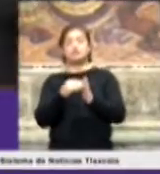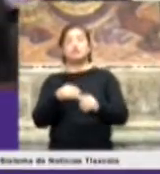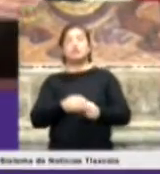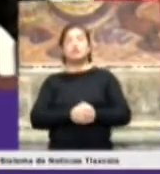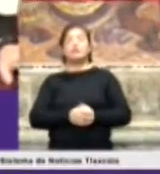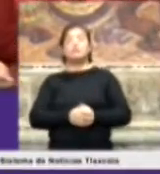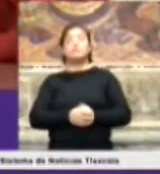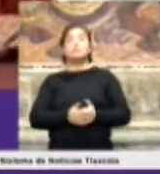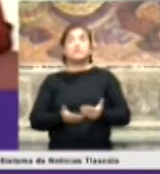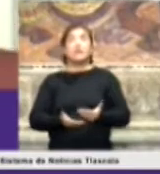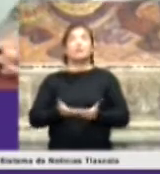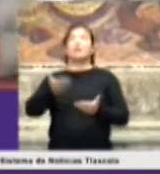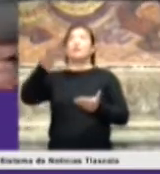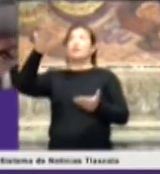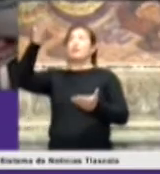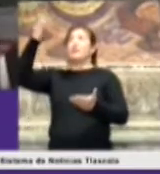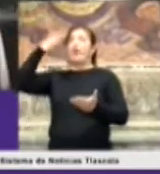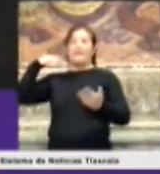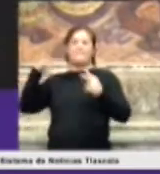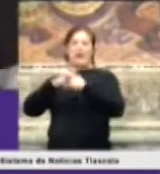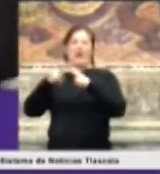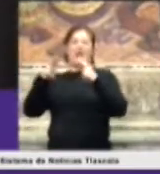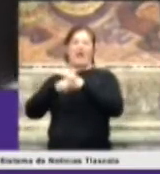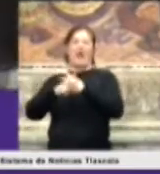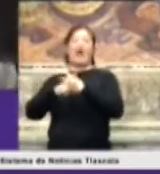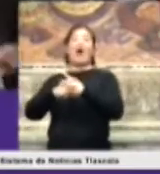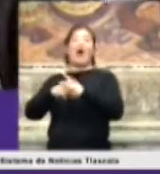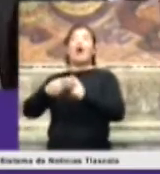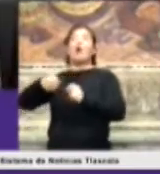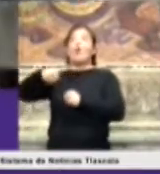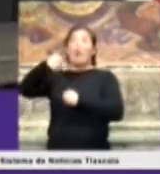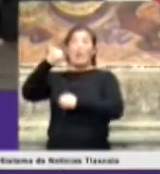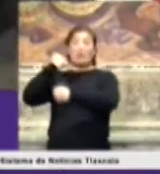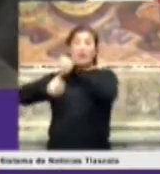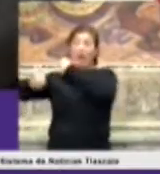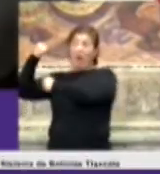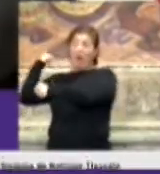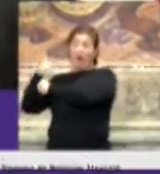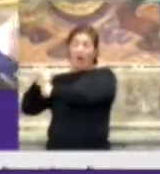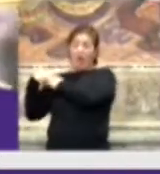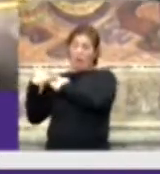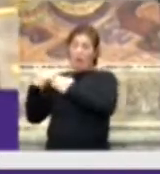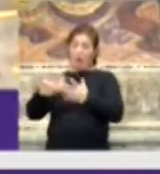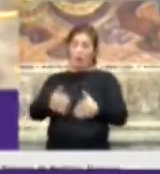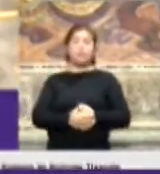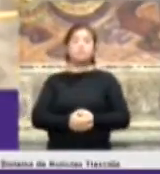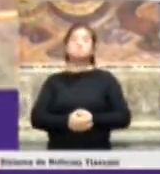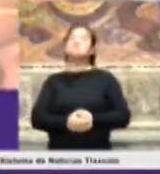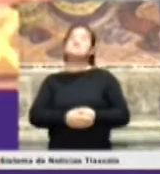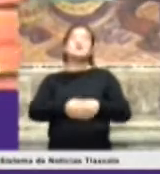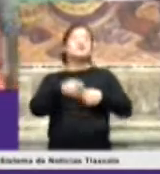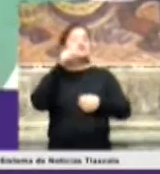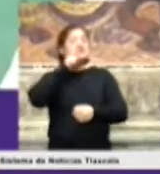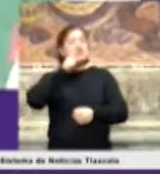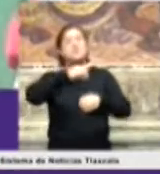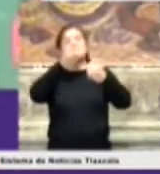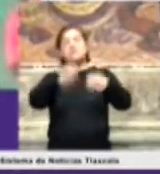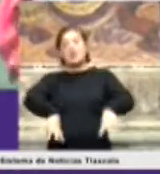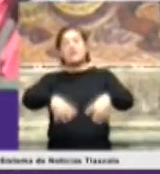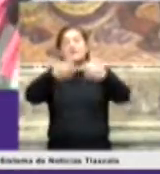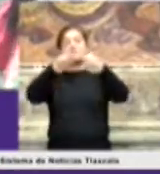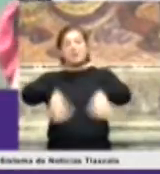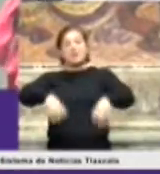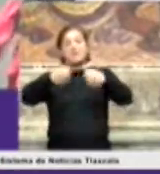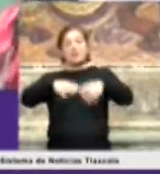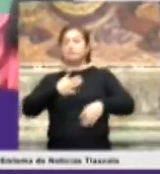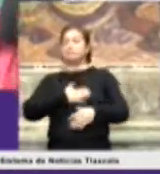Con 250 millones de pesos, se logró rescatar el predio de 14 hectáreas de lo que próximamente será la central de abasto en